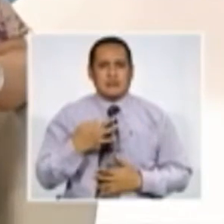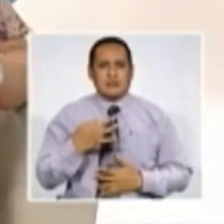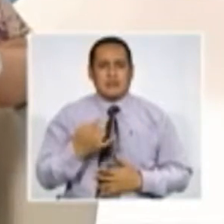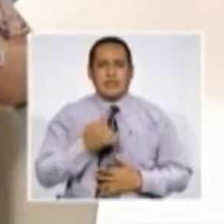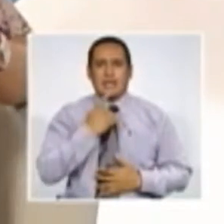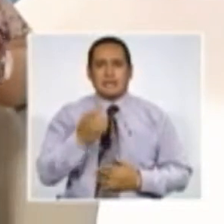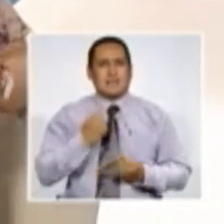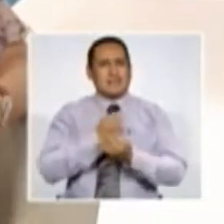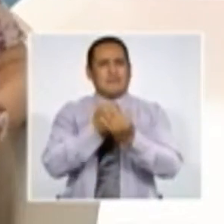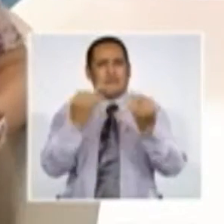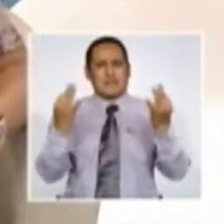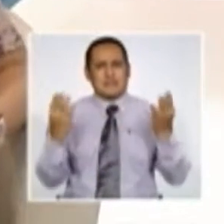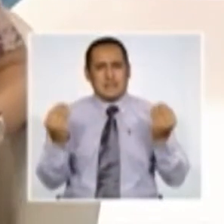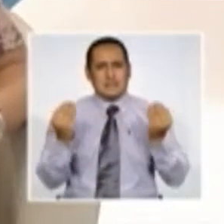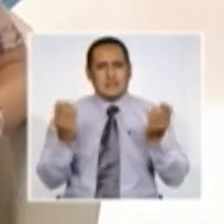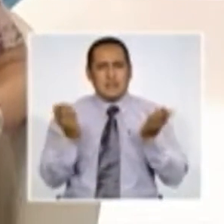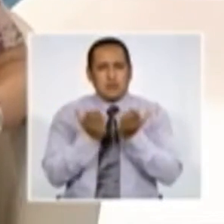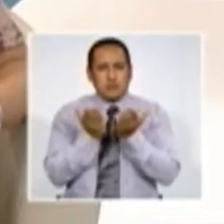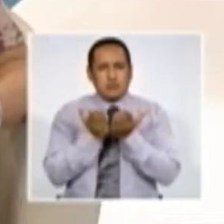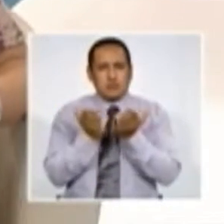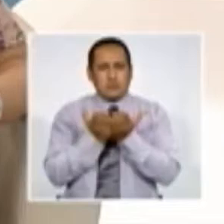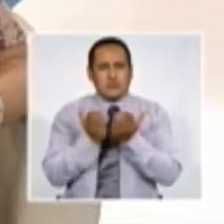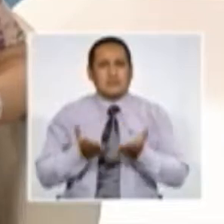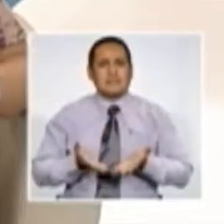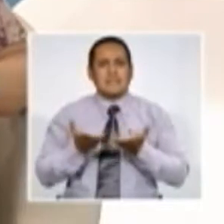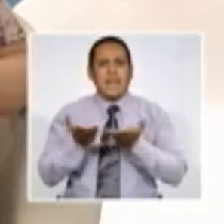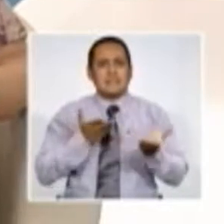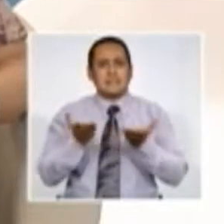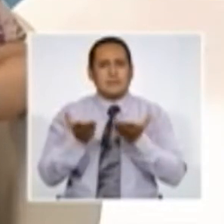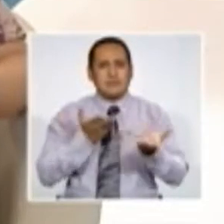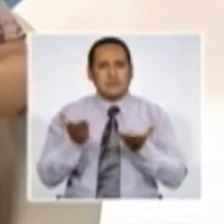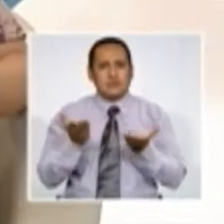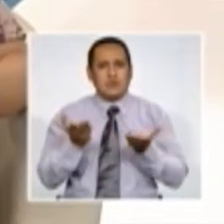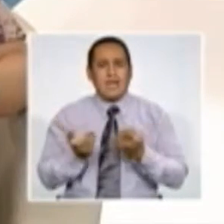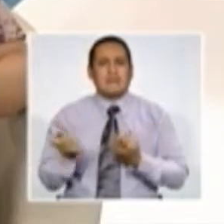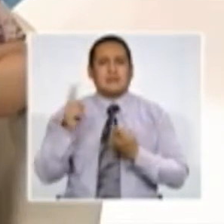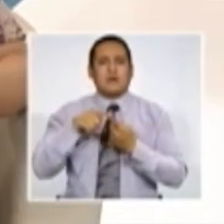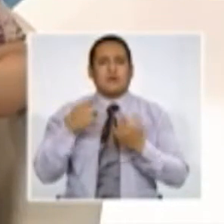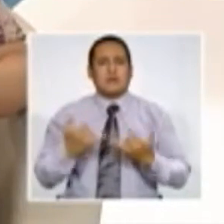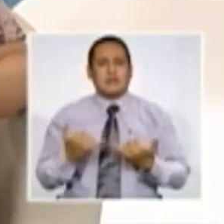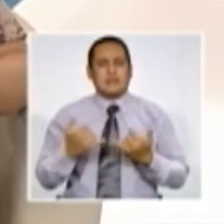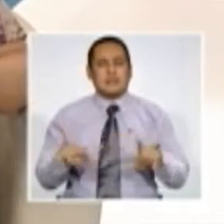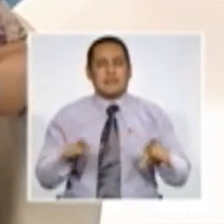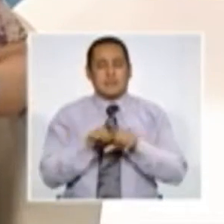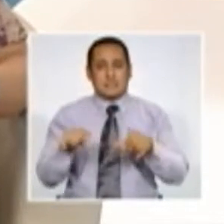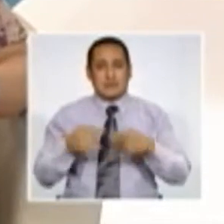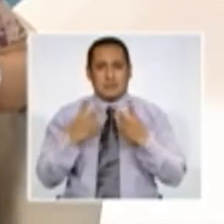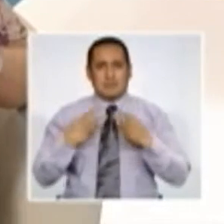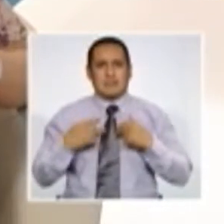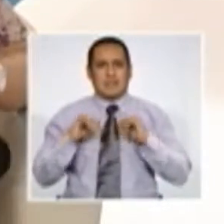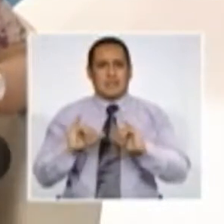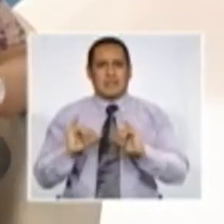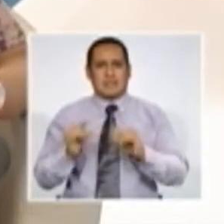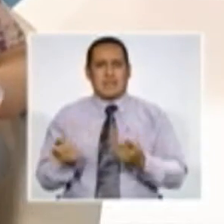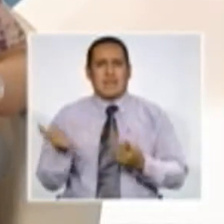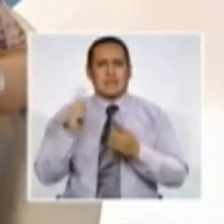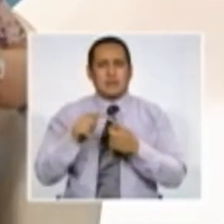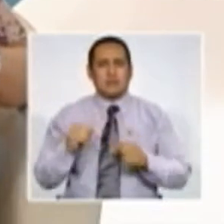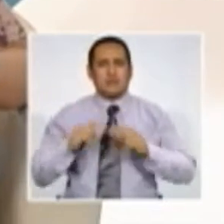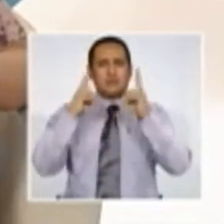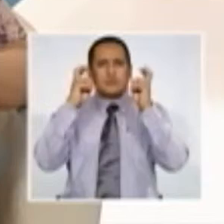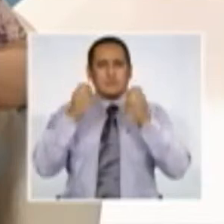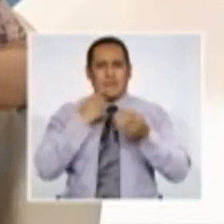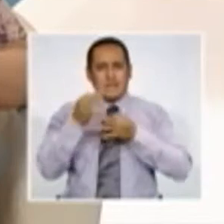es que las instituciones educativas prestan un servicio, ¿no es cierto? Y ahora solo les queda